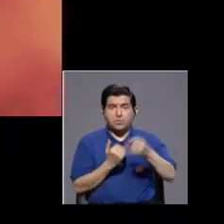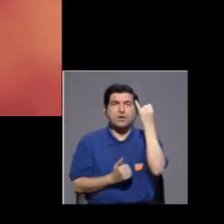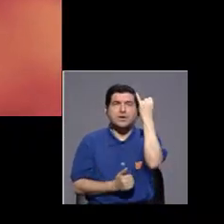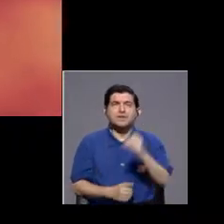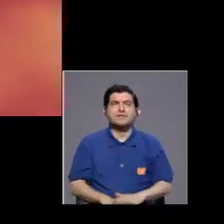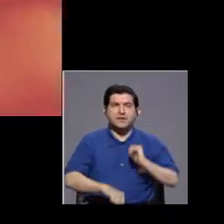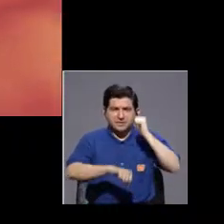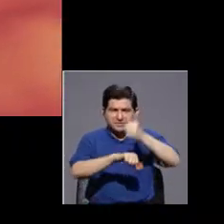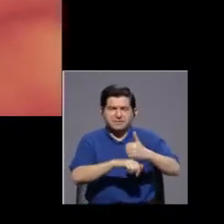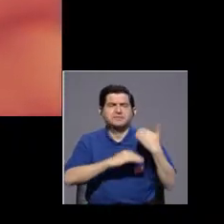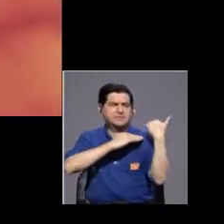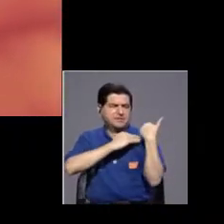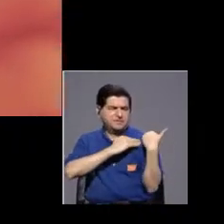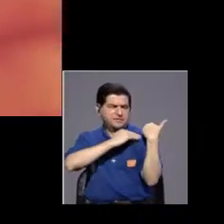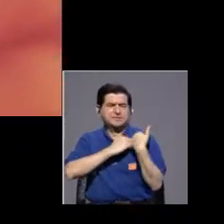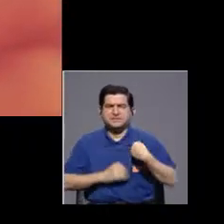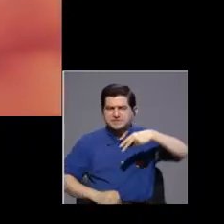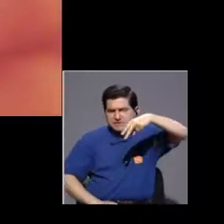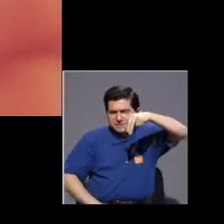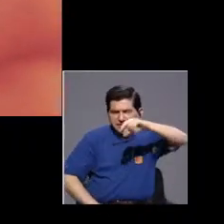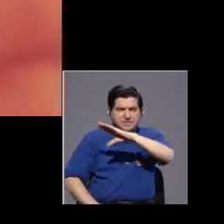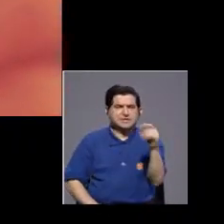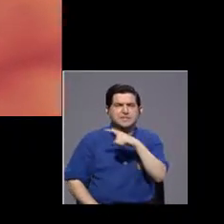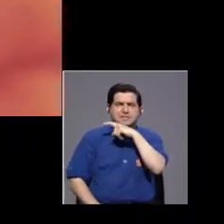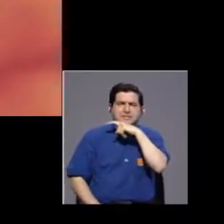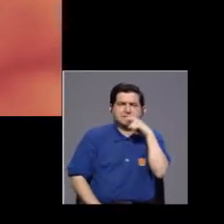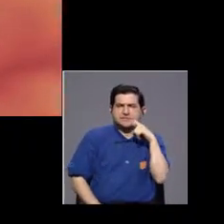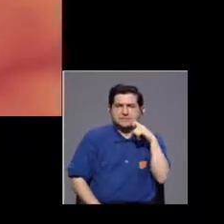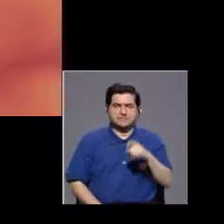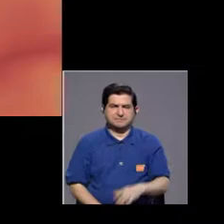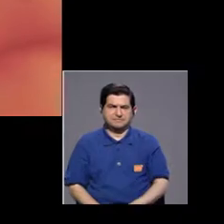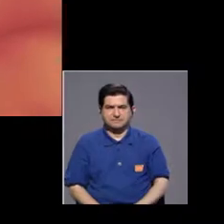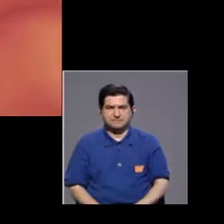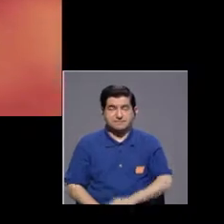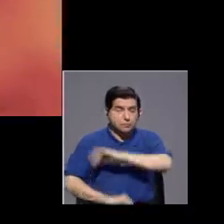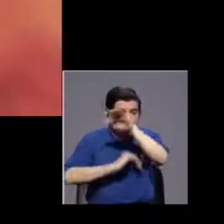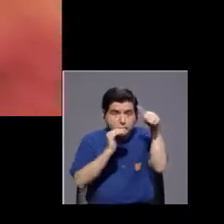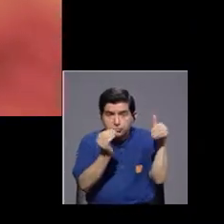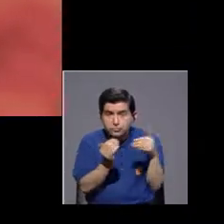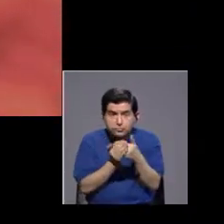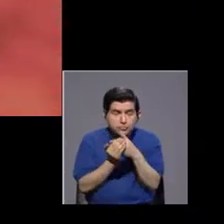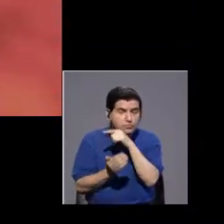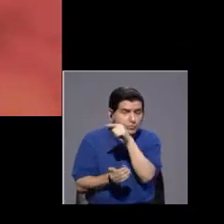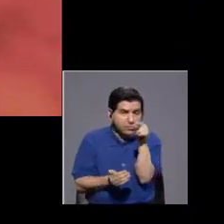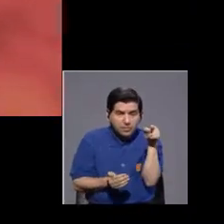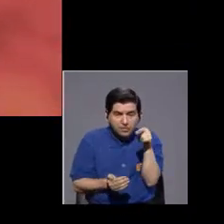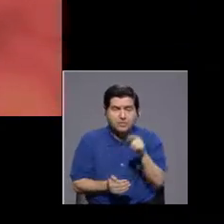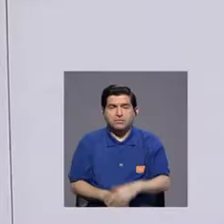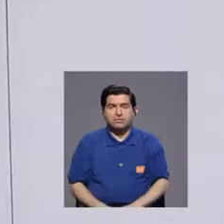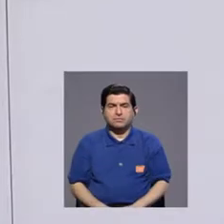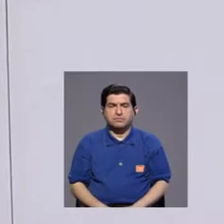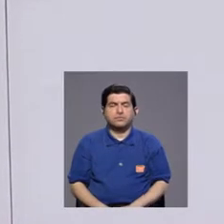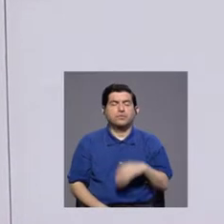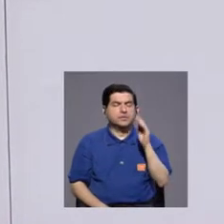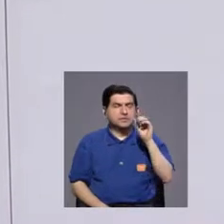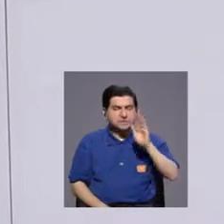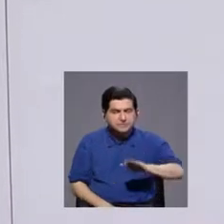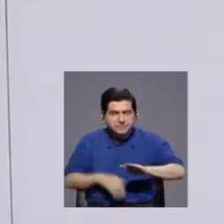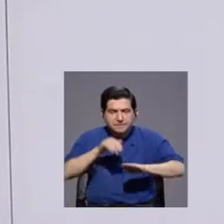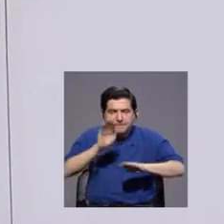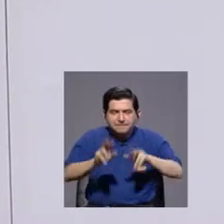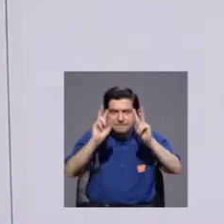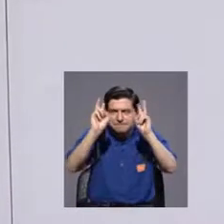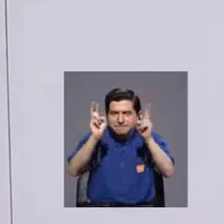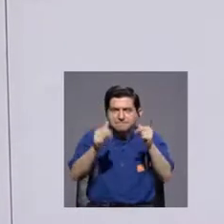conferir resistencia salinidad y sequía entonces todo esto se lleva paso a paso y